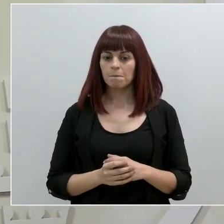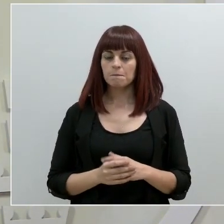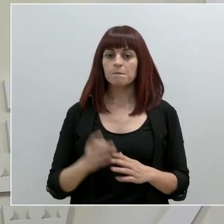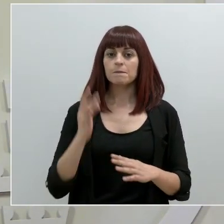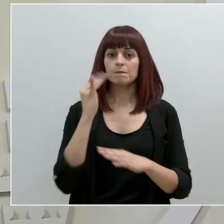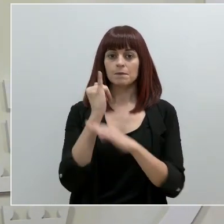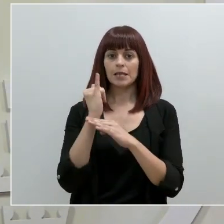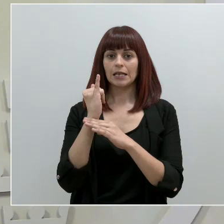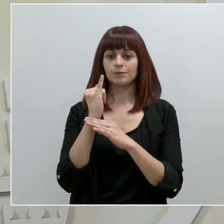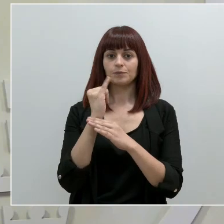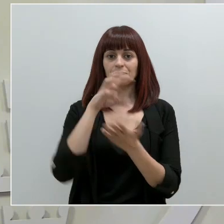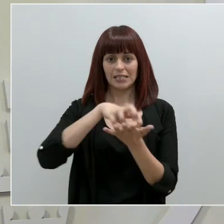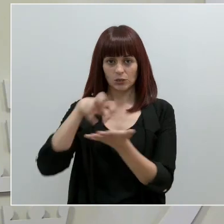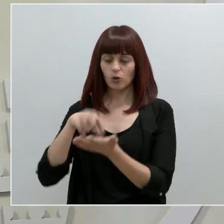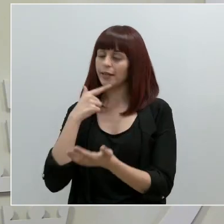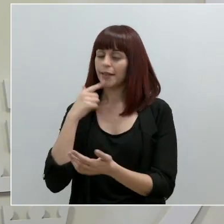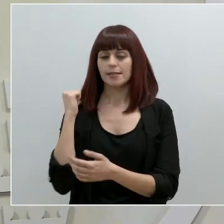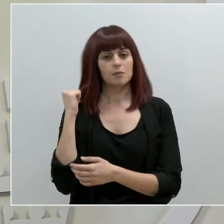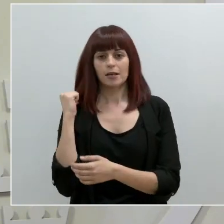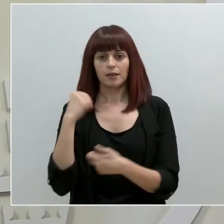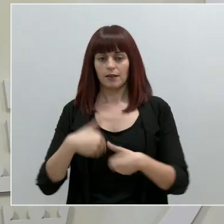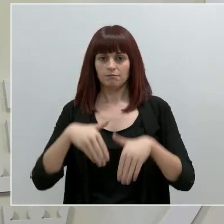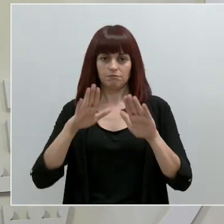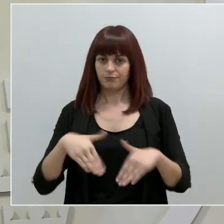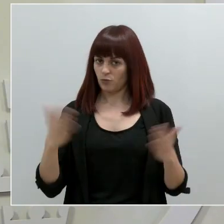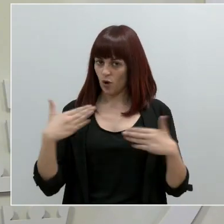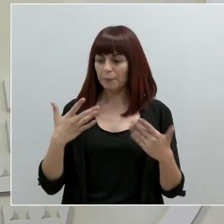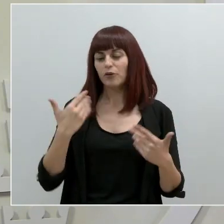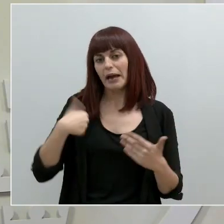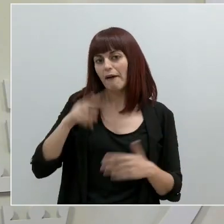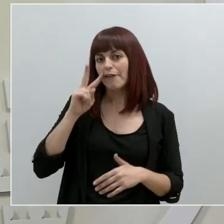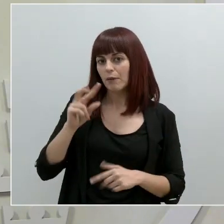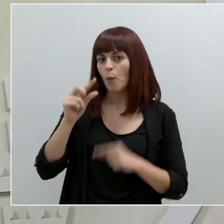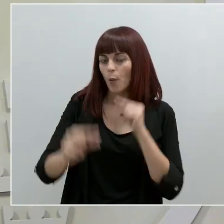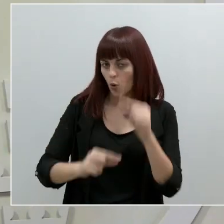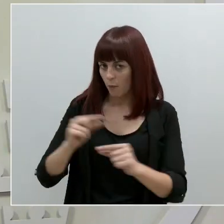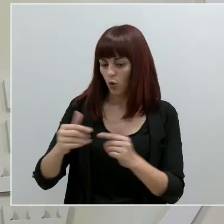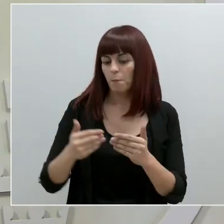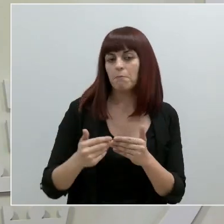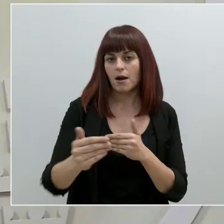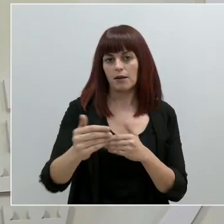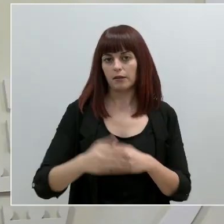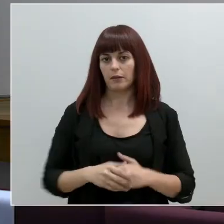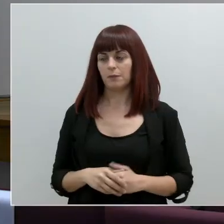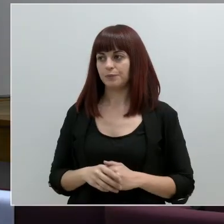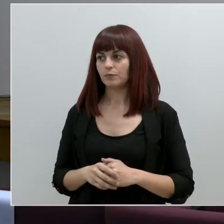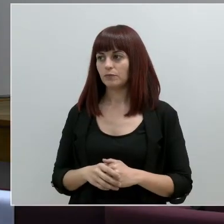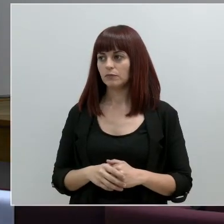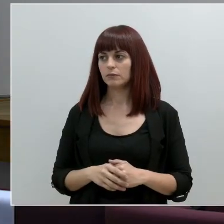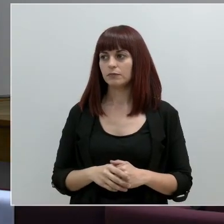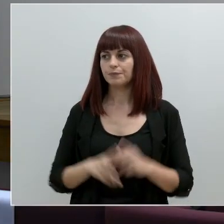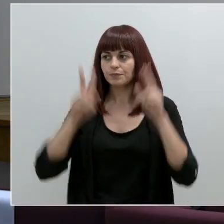instituciones que ya han dicho que no va a haber la Semana Santa como tal. Pero bueno, eso lo iremos viendo progresivamente. Y a